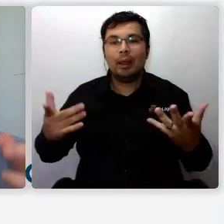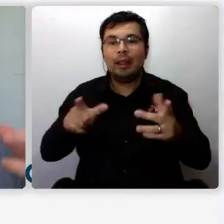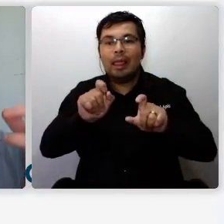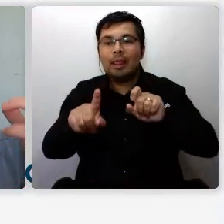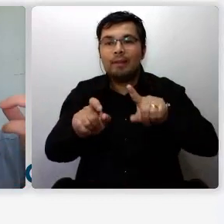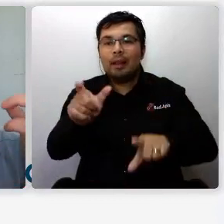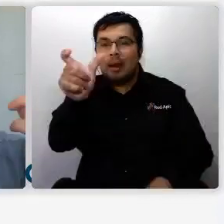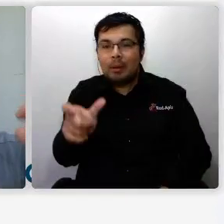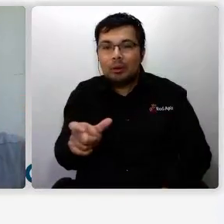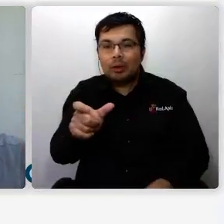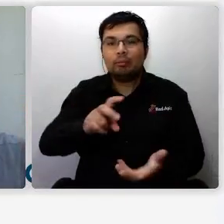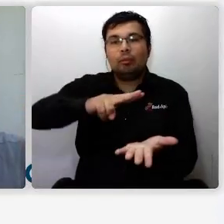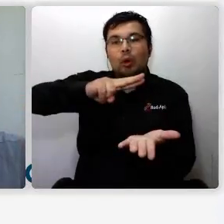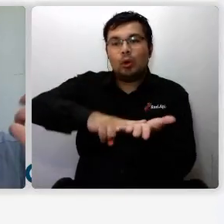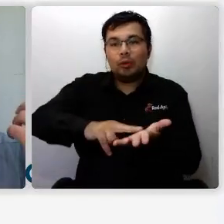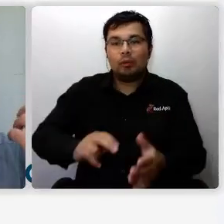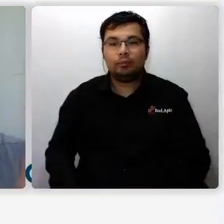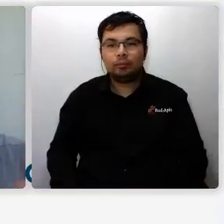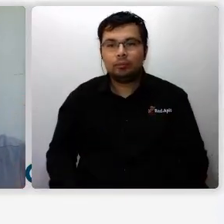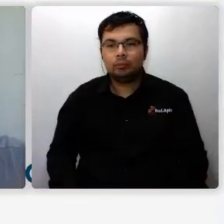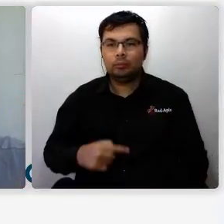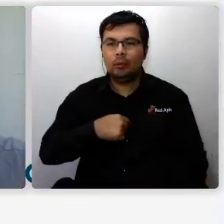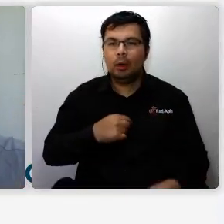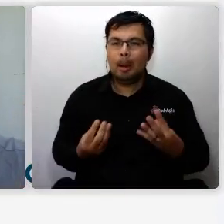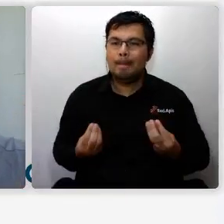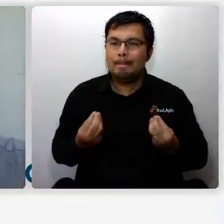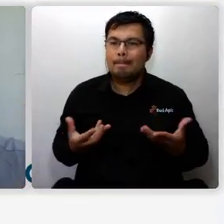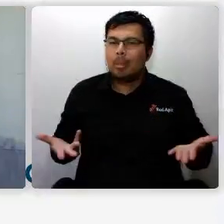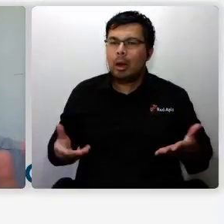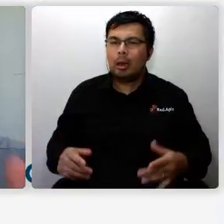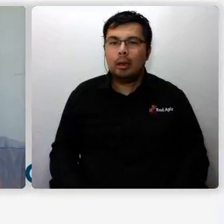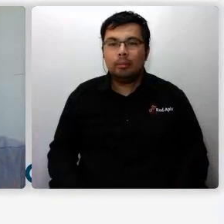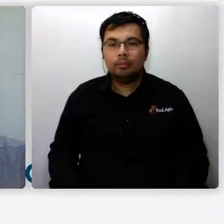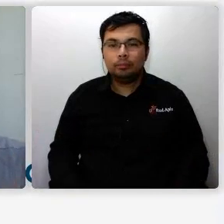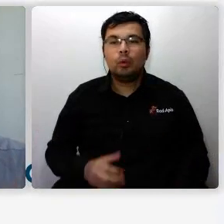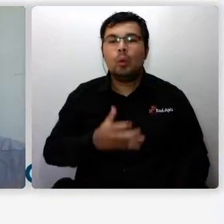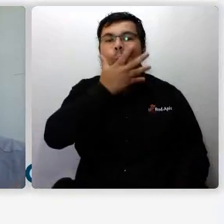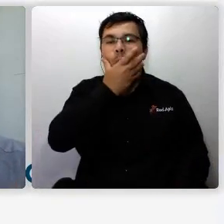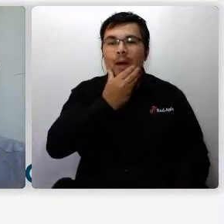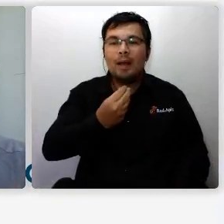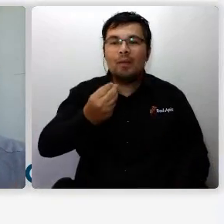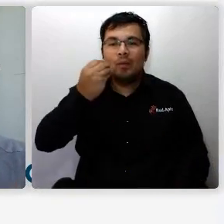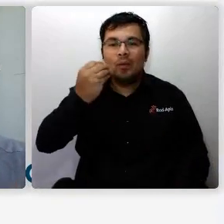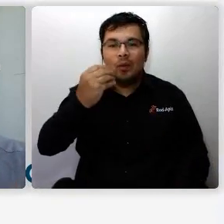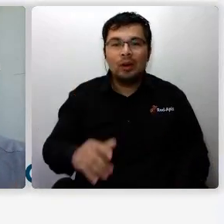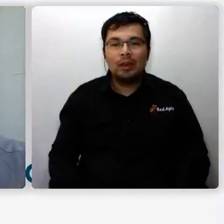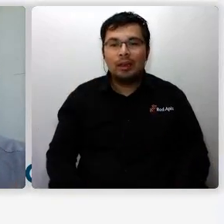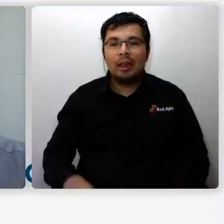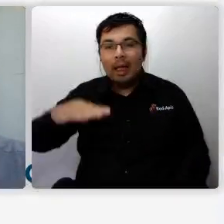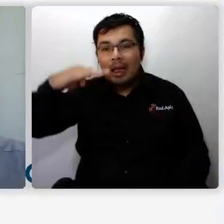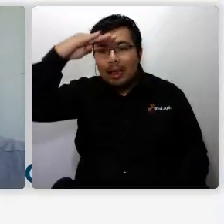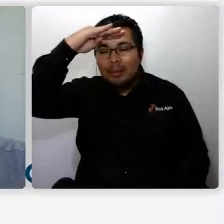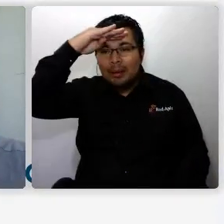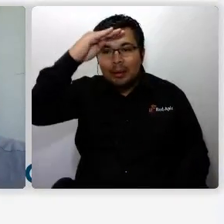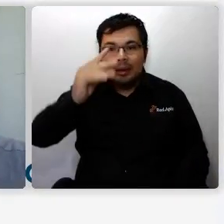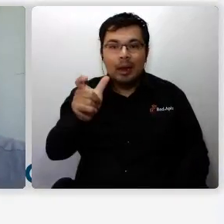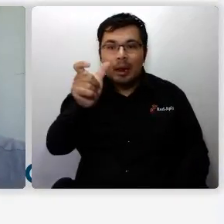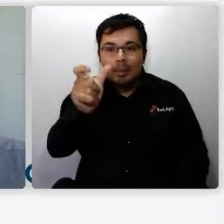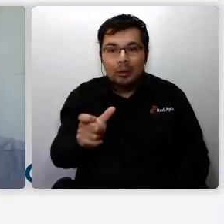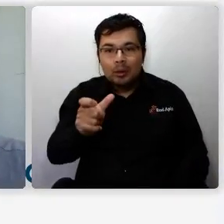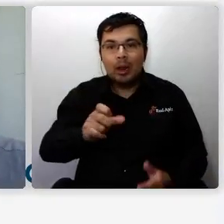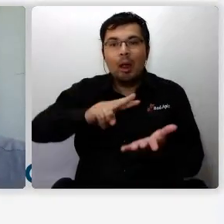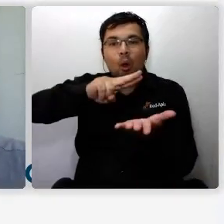sirve? ¿Qué me va a ayudar? Fue una linda experiencia que tuvimos el día viernes y el equipo de la Defensoría del Contribuyente, en especial don Iván